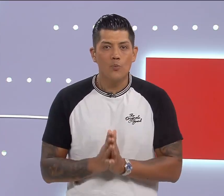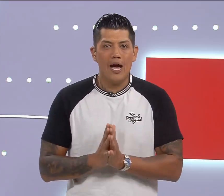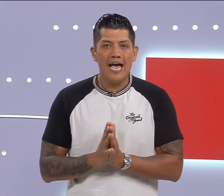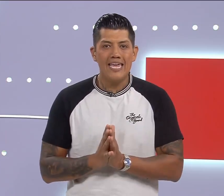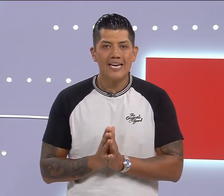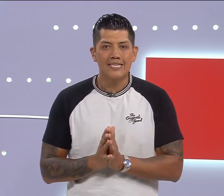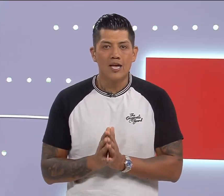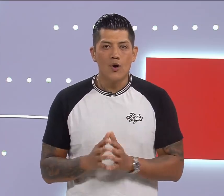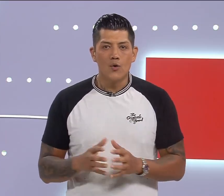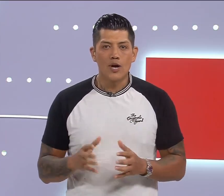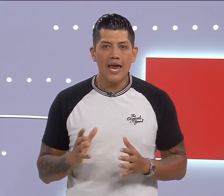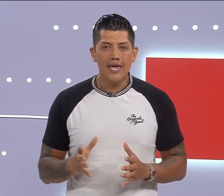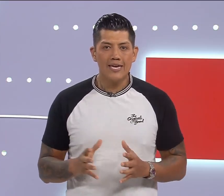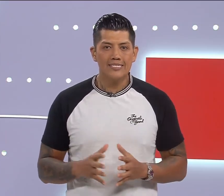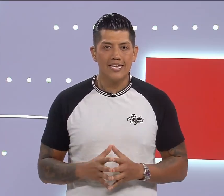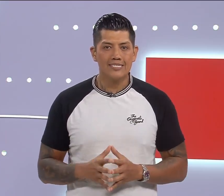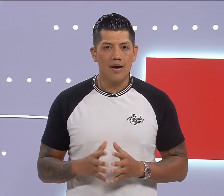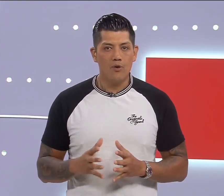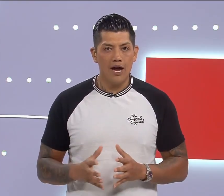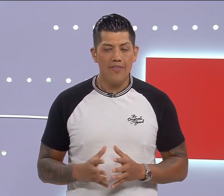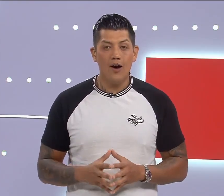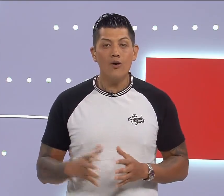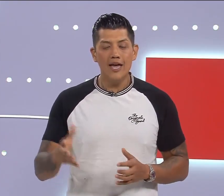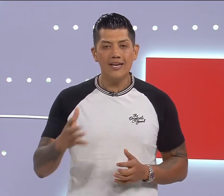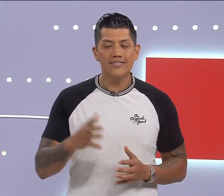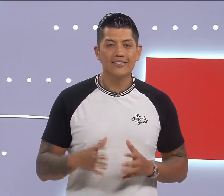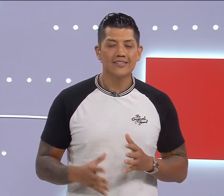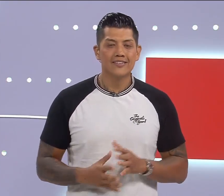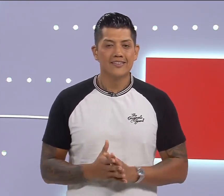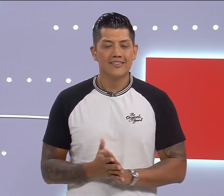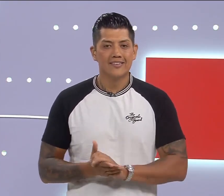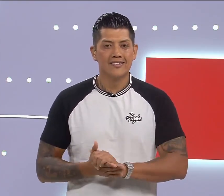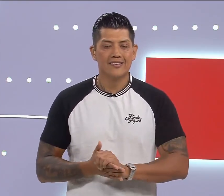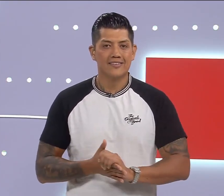Tenemos vía Zoom a Ingrid Urgelles, quien es abogada. Hola, Ingrid.